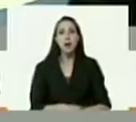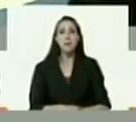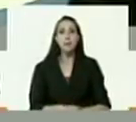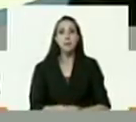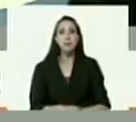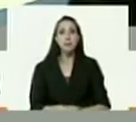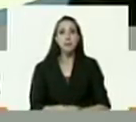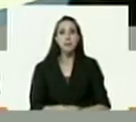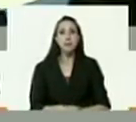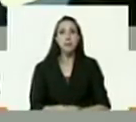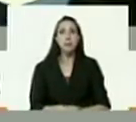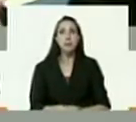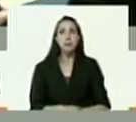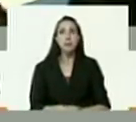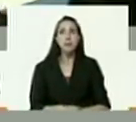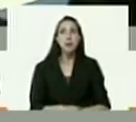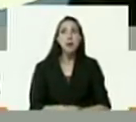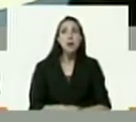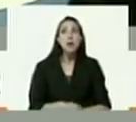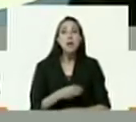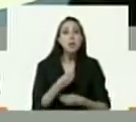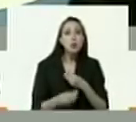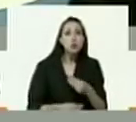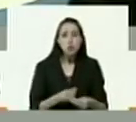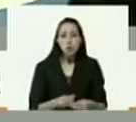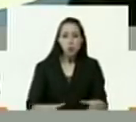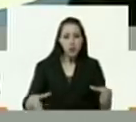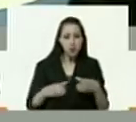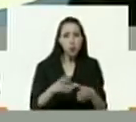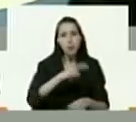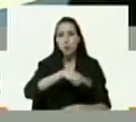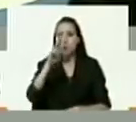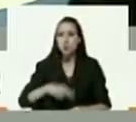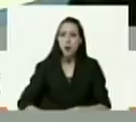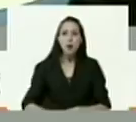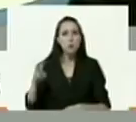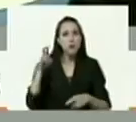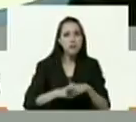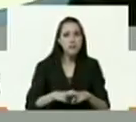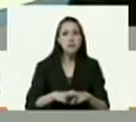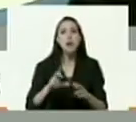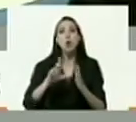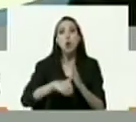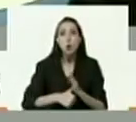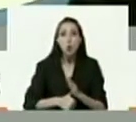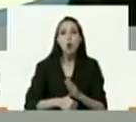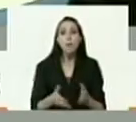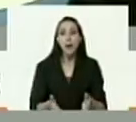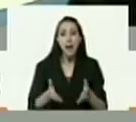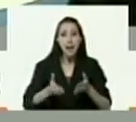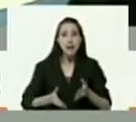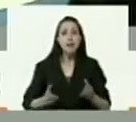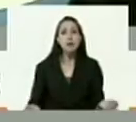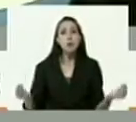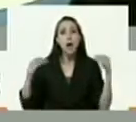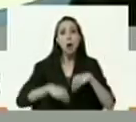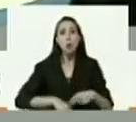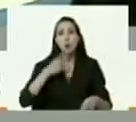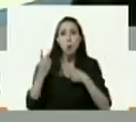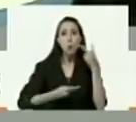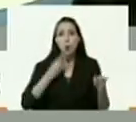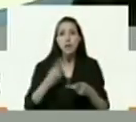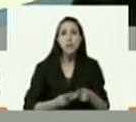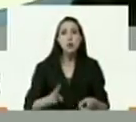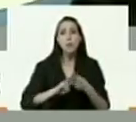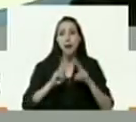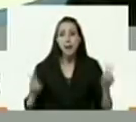en la televisión llamando a la rebelión, y nos hemos sentado con ellos después para poder alcanzar un acuerdo político para la paz